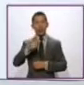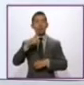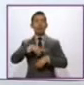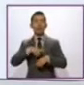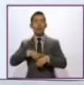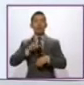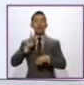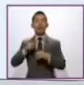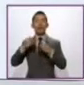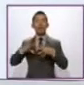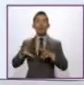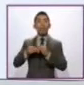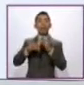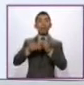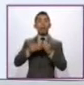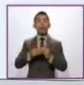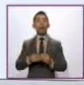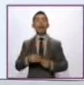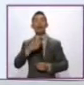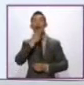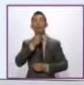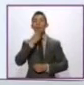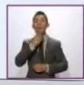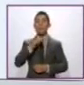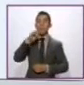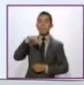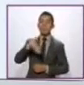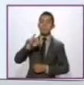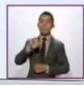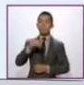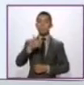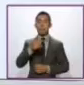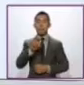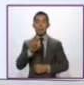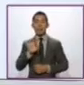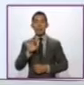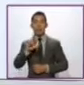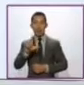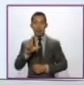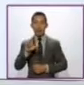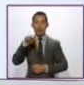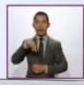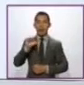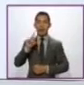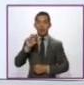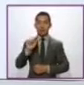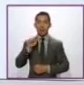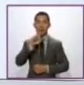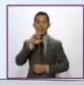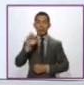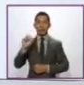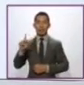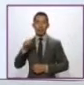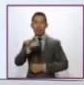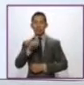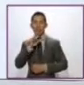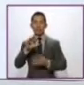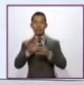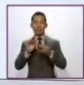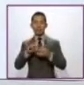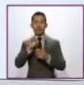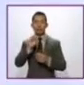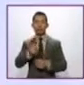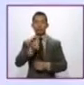acumulable. Miguel Navalvarado ha solicitado en primer momento el uso de la voz para la réplica. 60